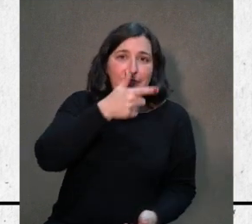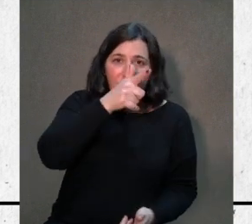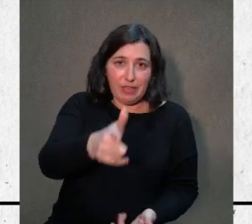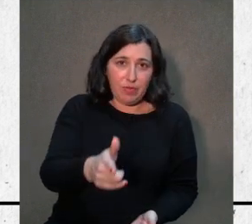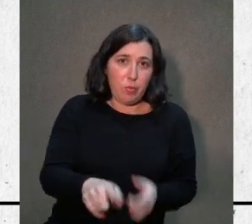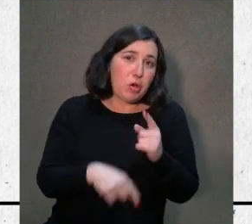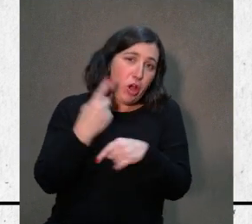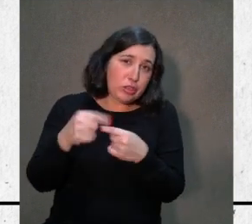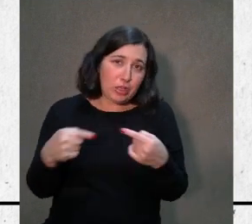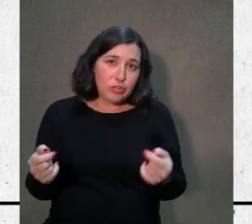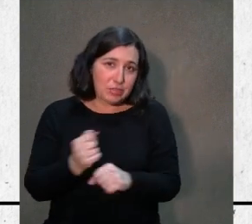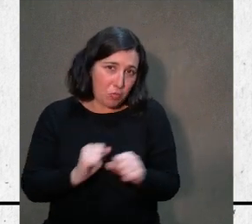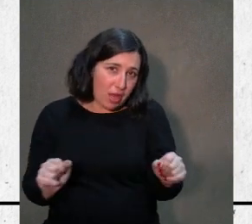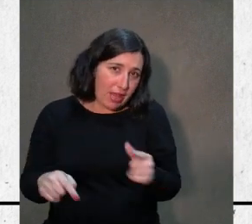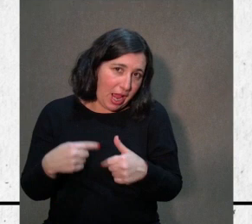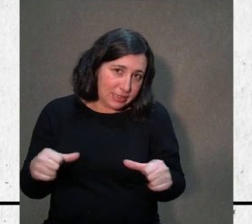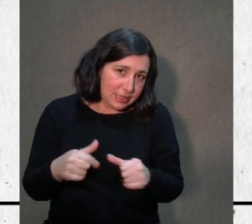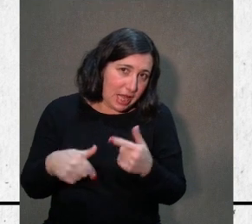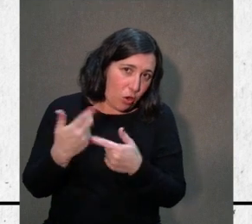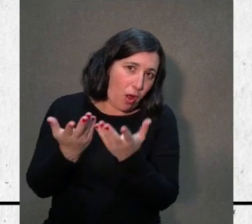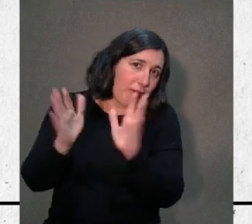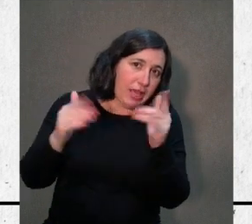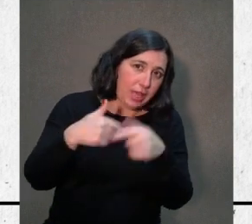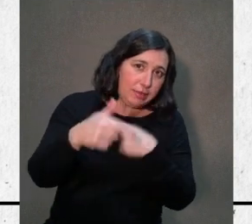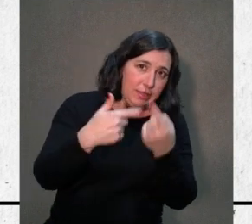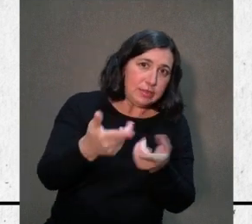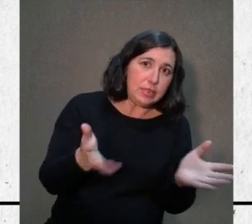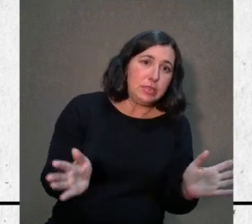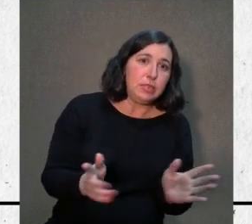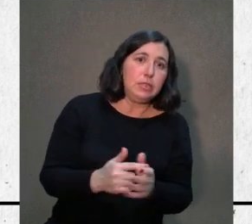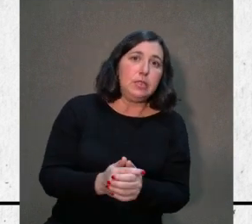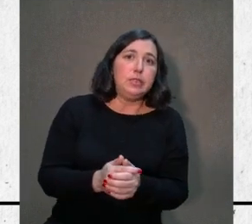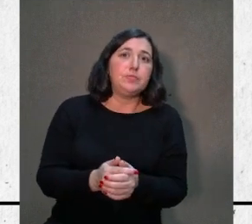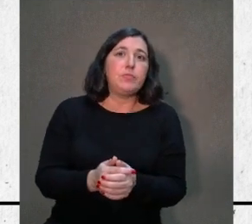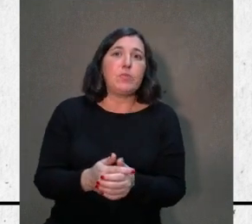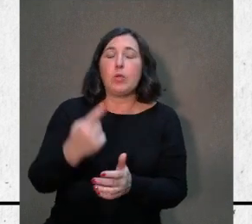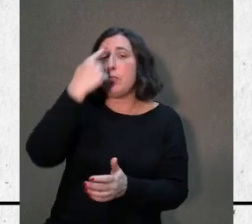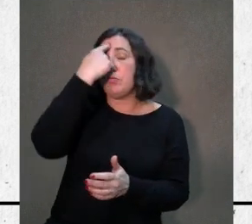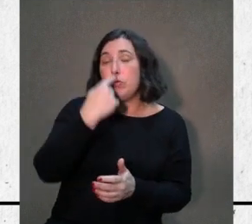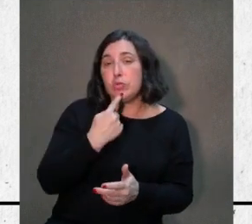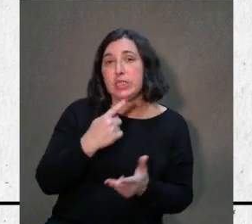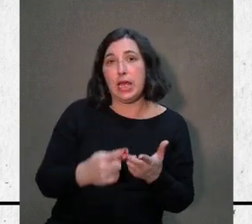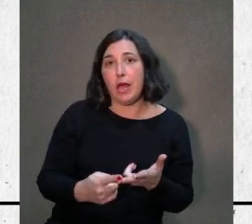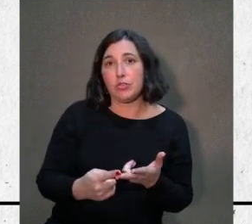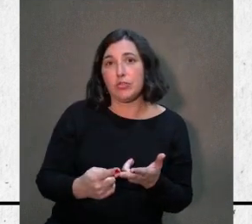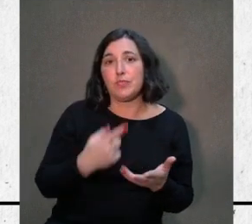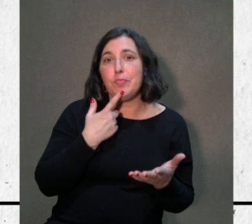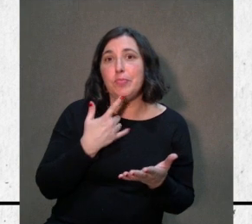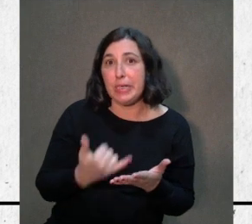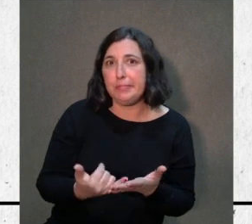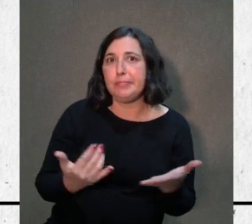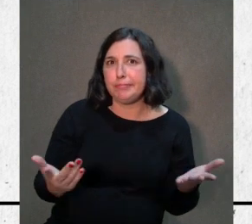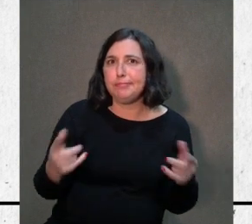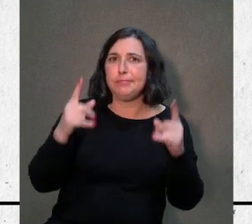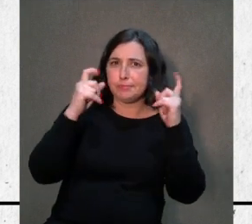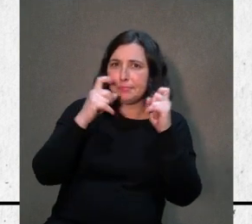en vivo. Digo eso porque hay otras cosas que sí siguieron funcionando, ¿no? O abiertas. Pero bueno, teatros y museos están en